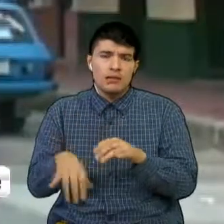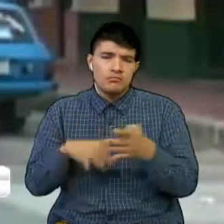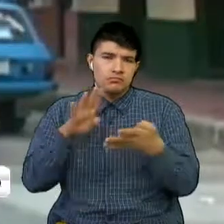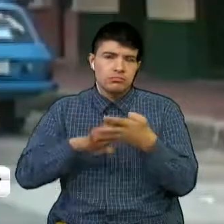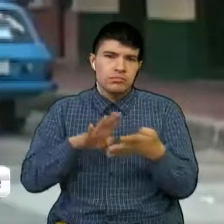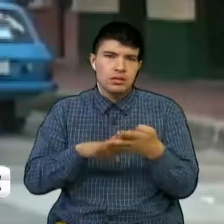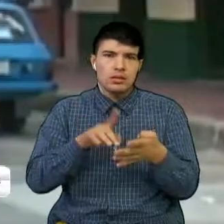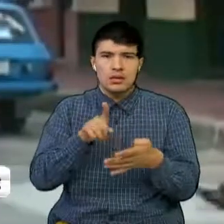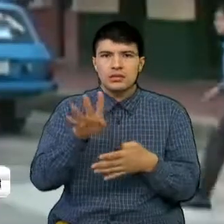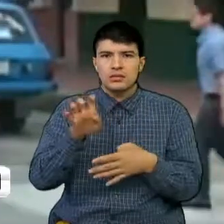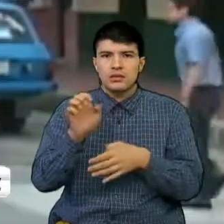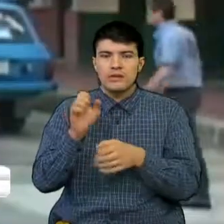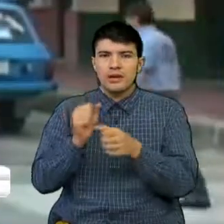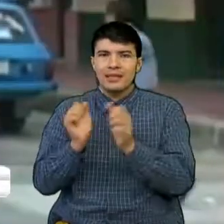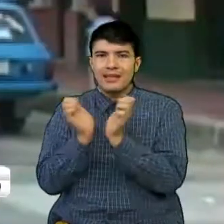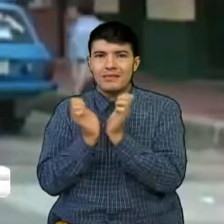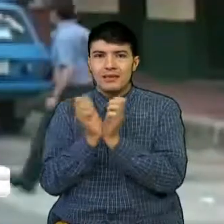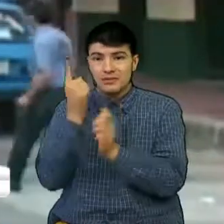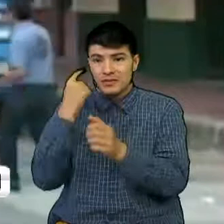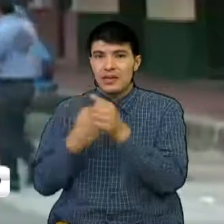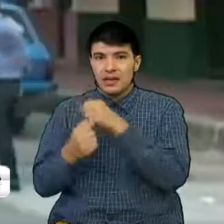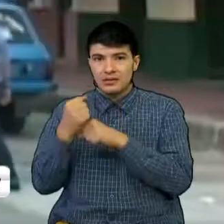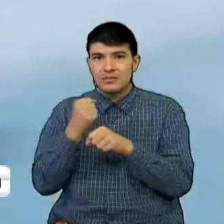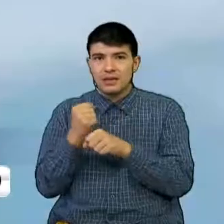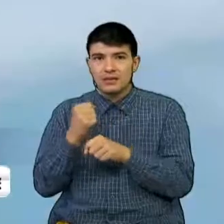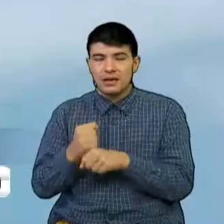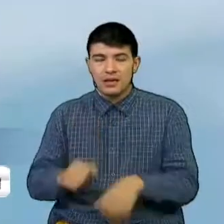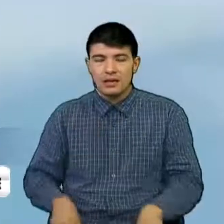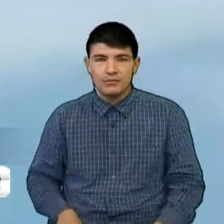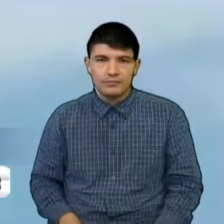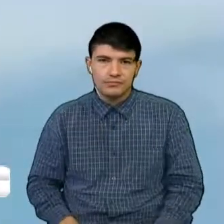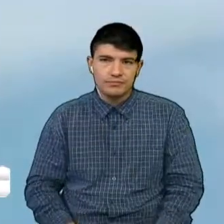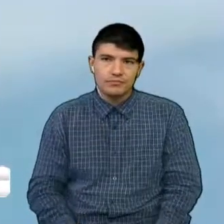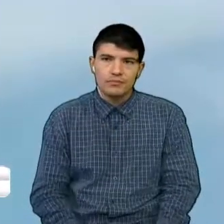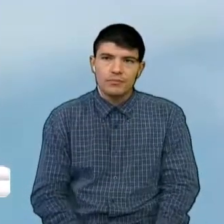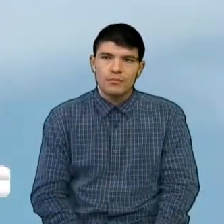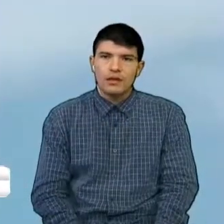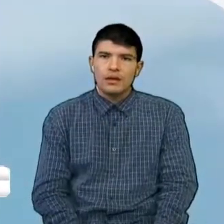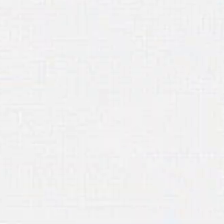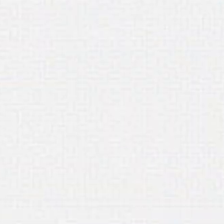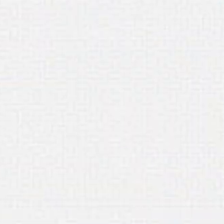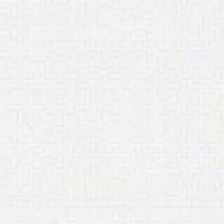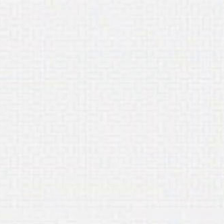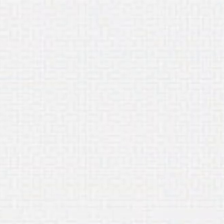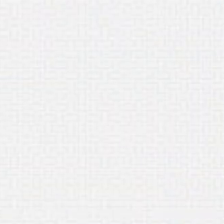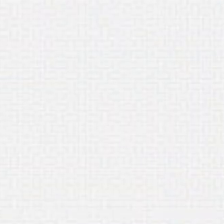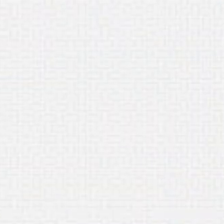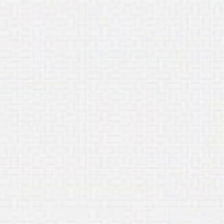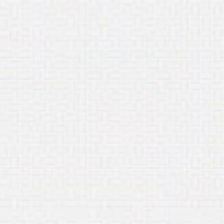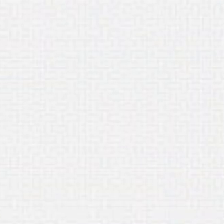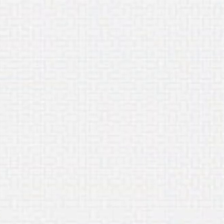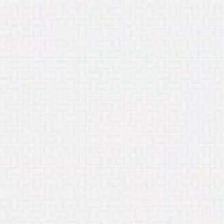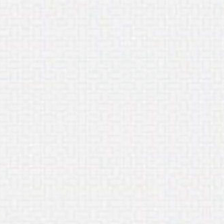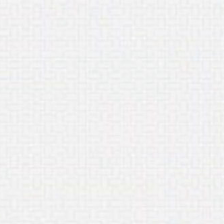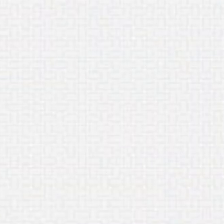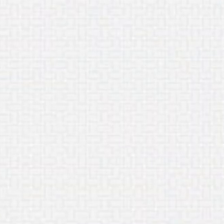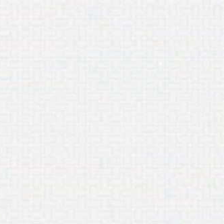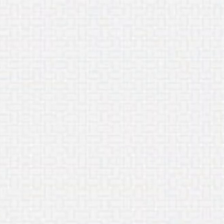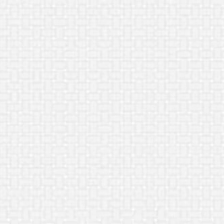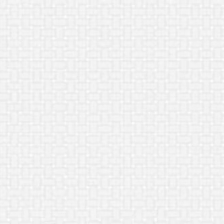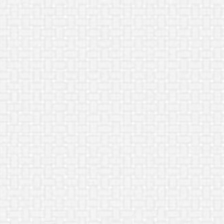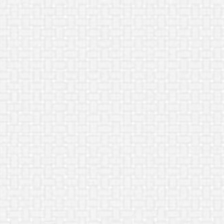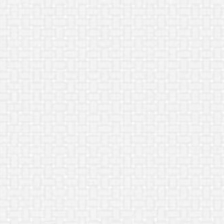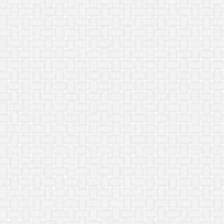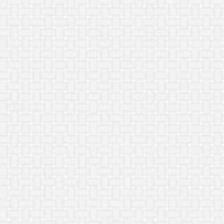del año anterior. Canaltro.com